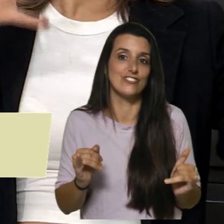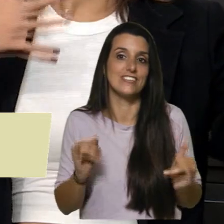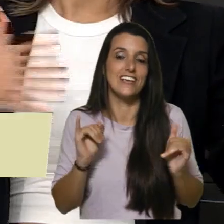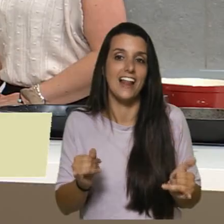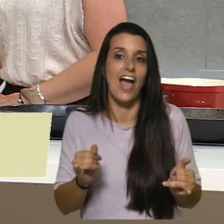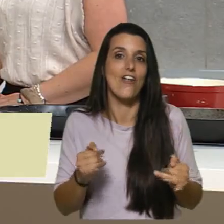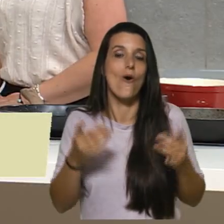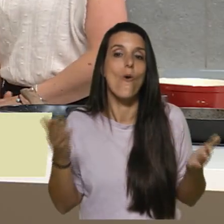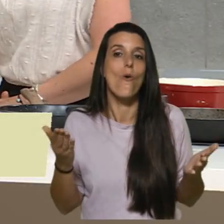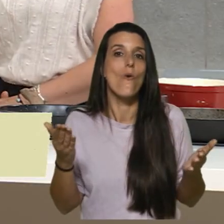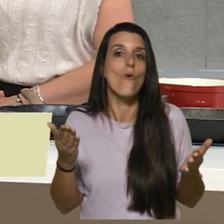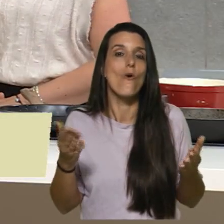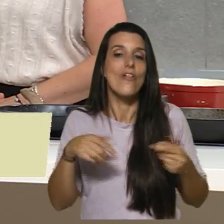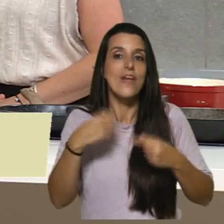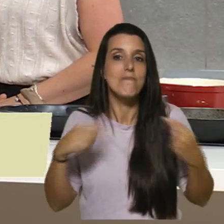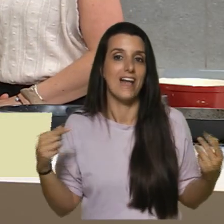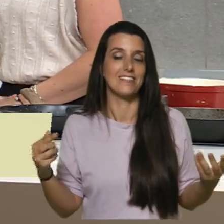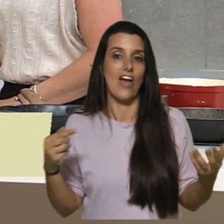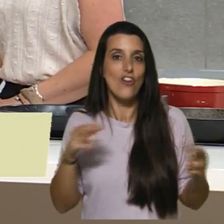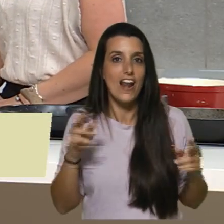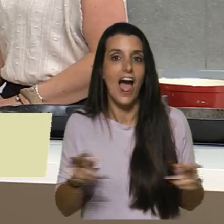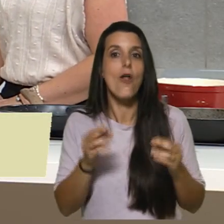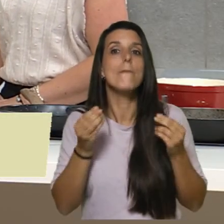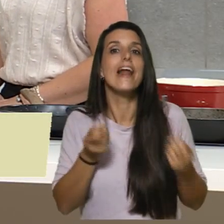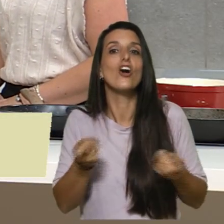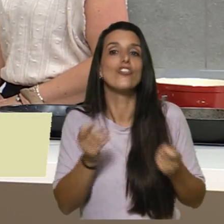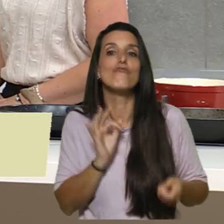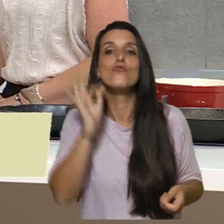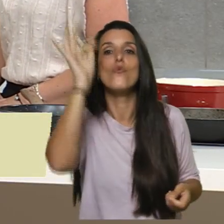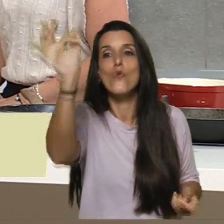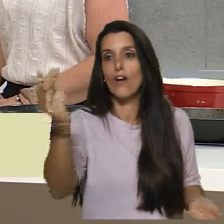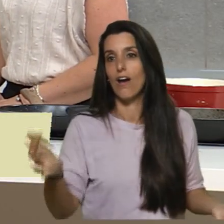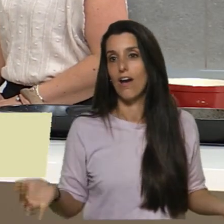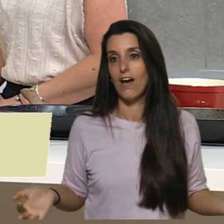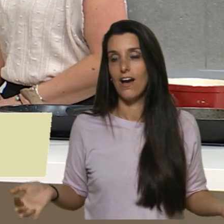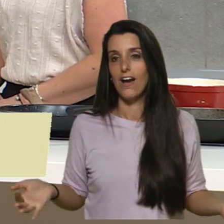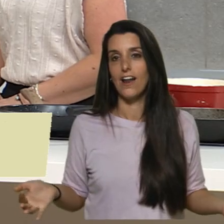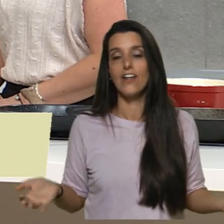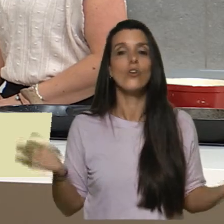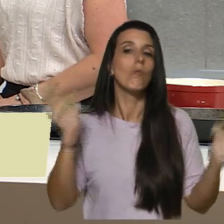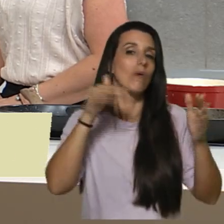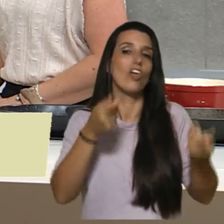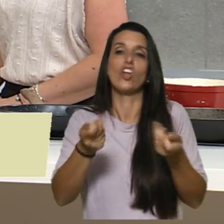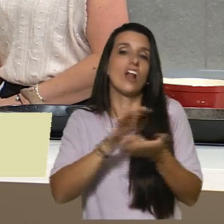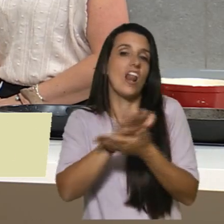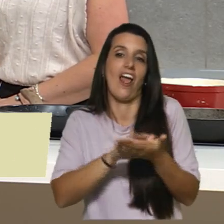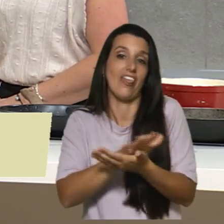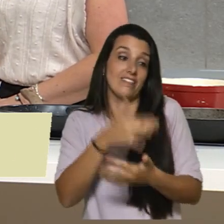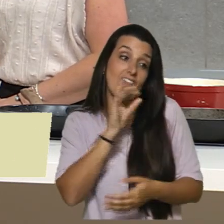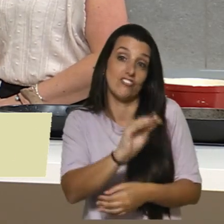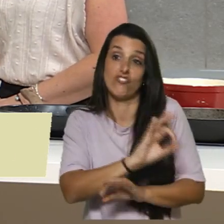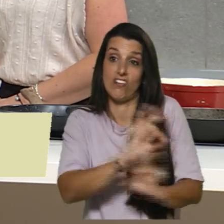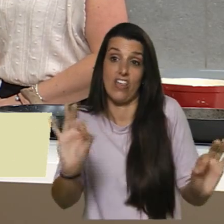como uno de los tantos rasgos que vos tenés para controlar el futuro. Ah, igual explico? Nadie puede controlar nada, te lo quiero